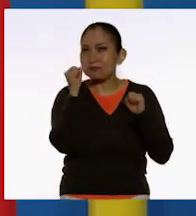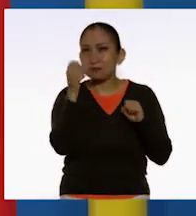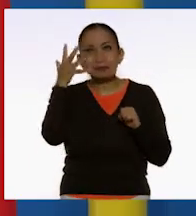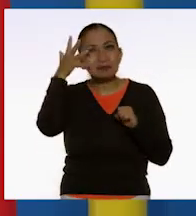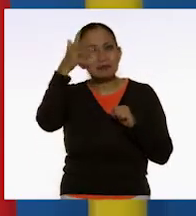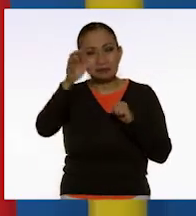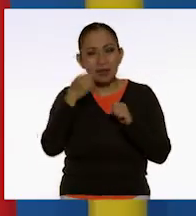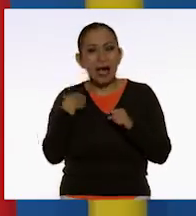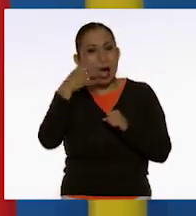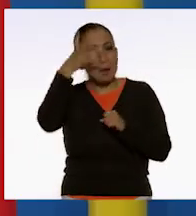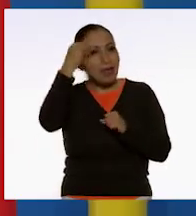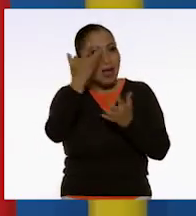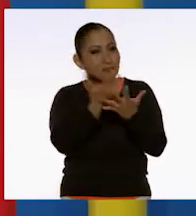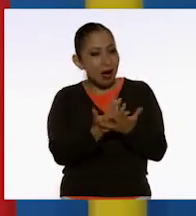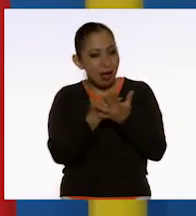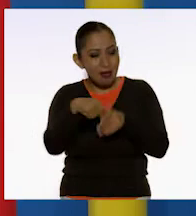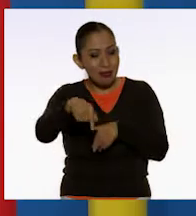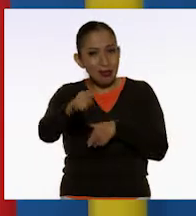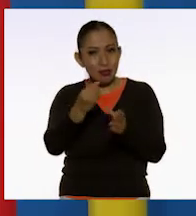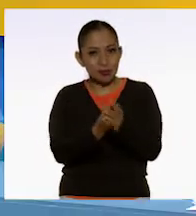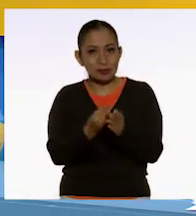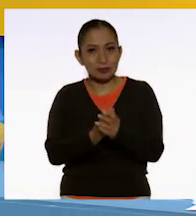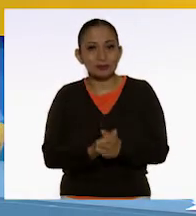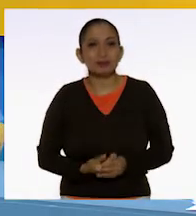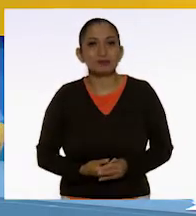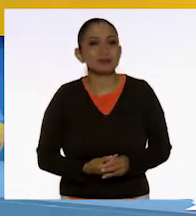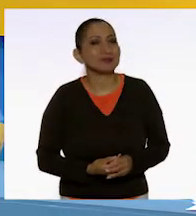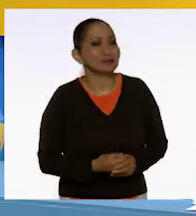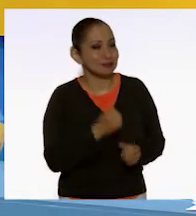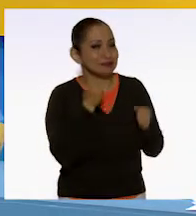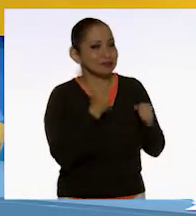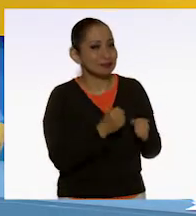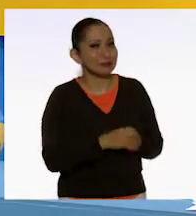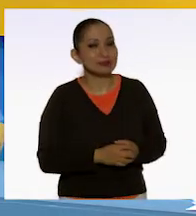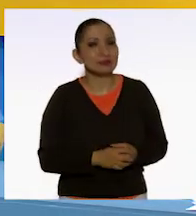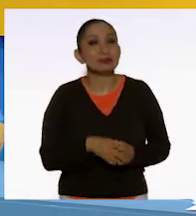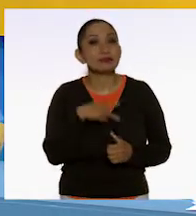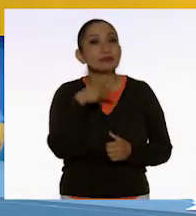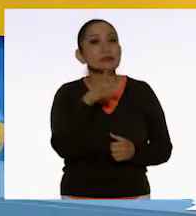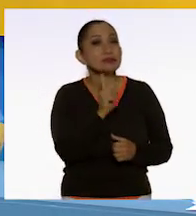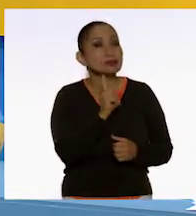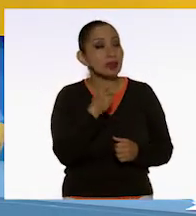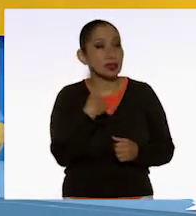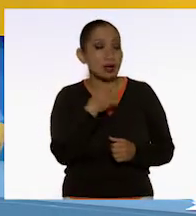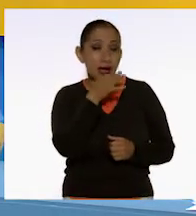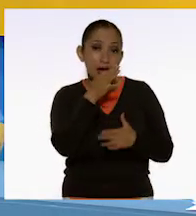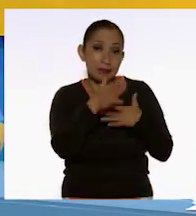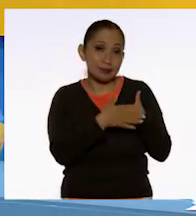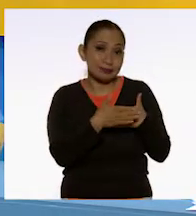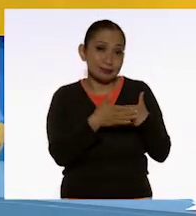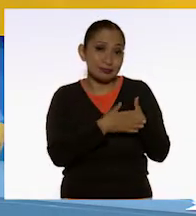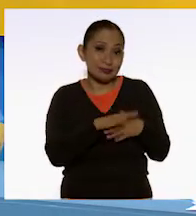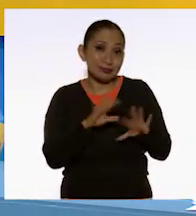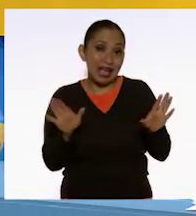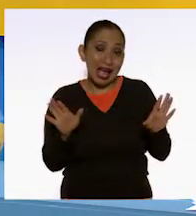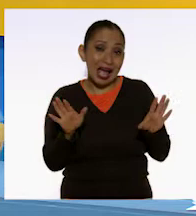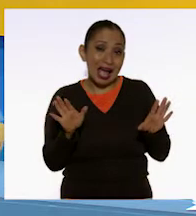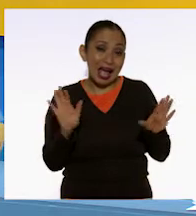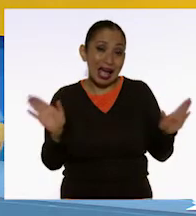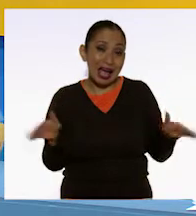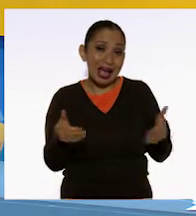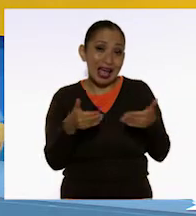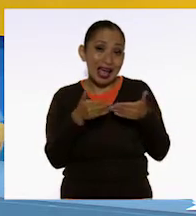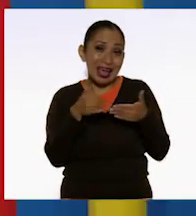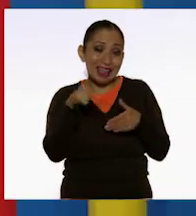los aprendizajes esperados en este curso. Eso es seguro. Pero le tengo que informar que debemos ir cerrando